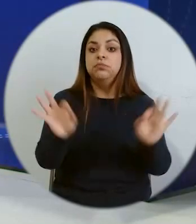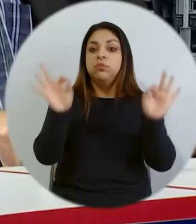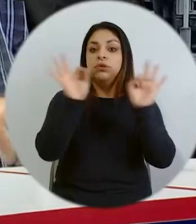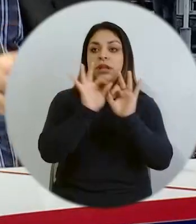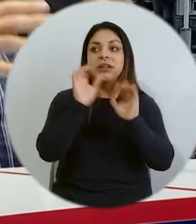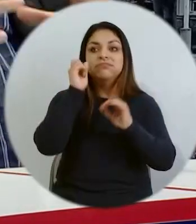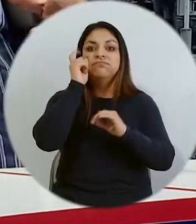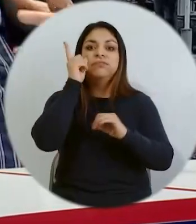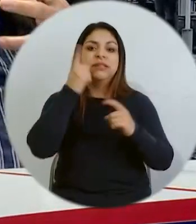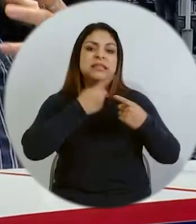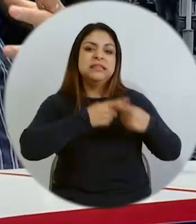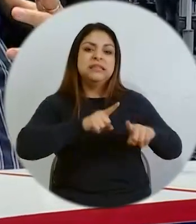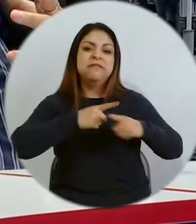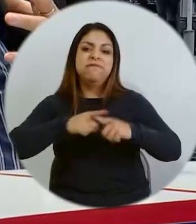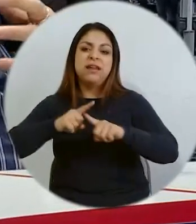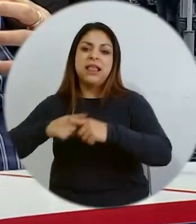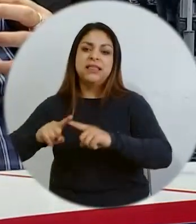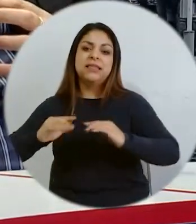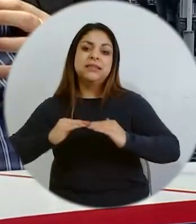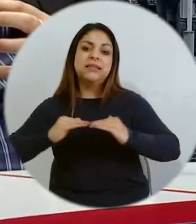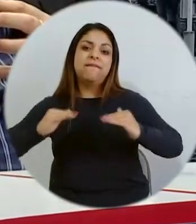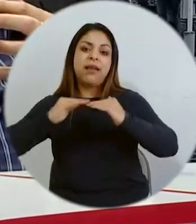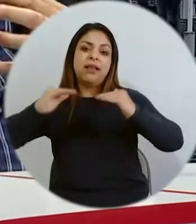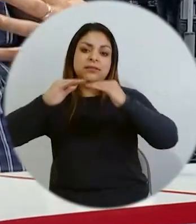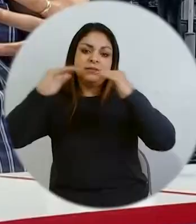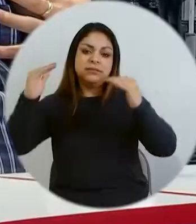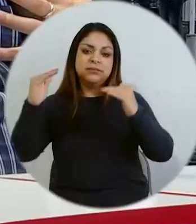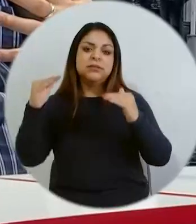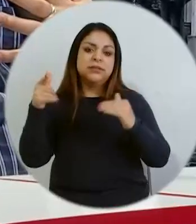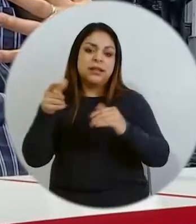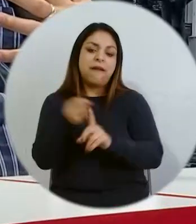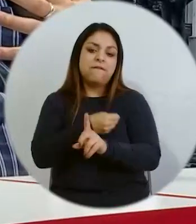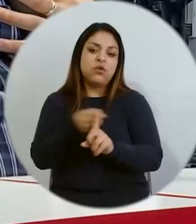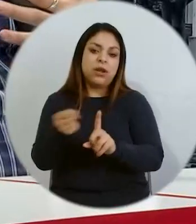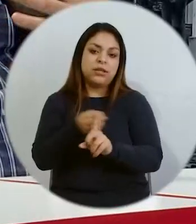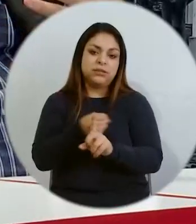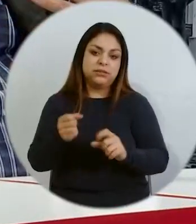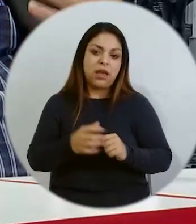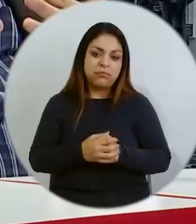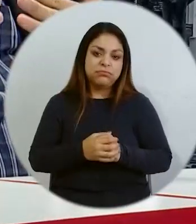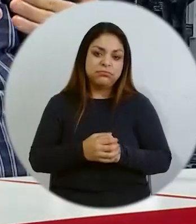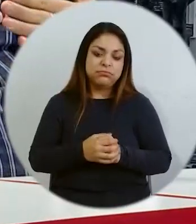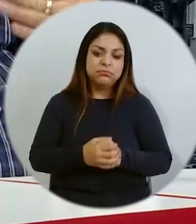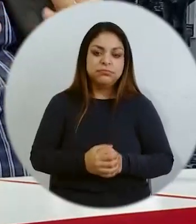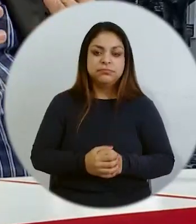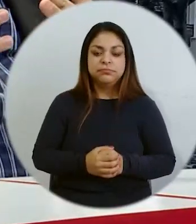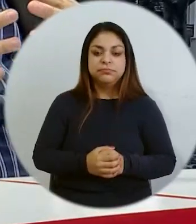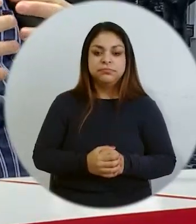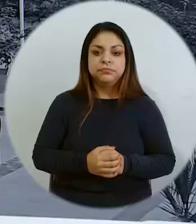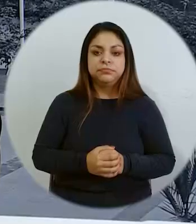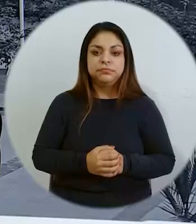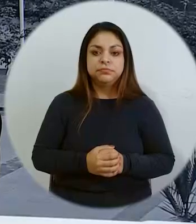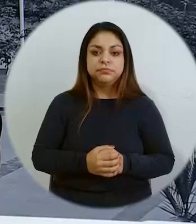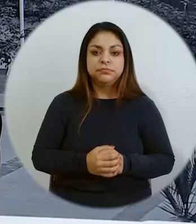entendamos los diferentes niveles que influyen en que la violencia ocurra y